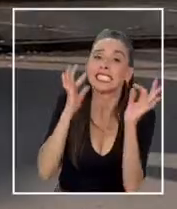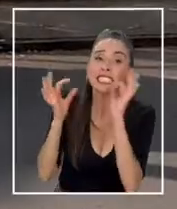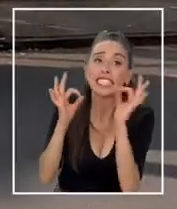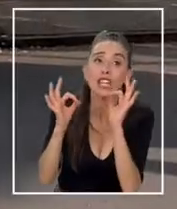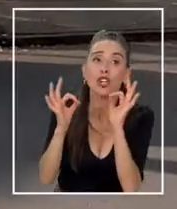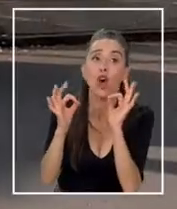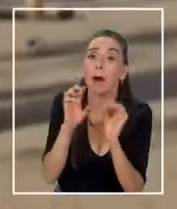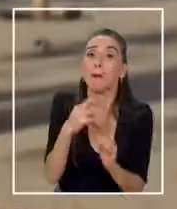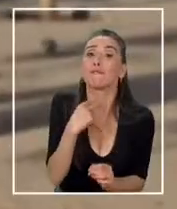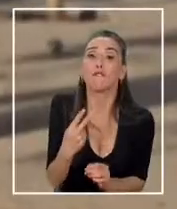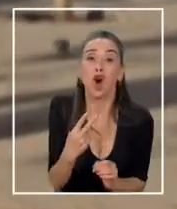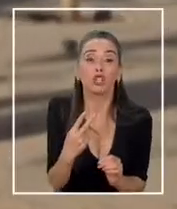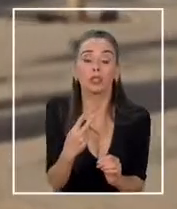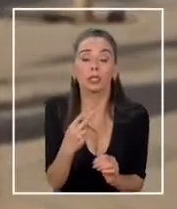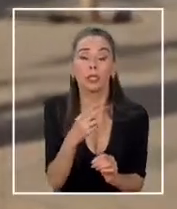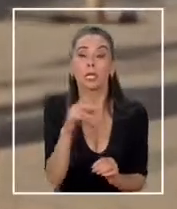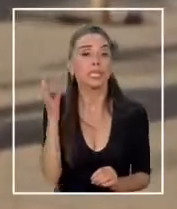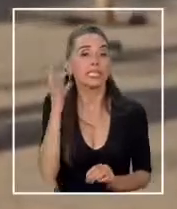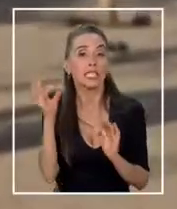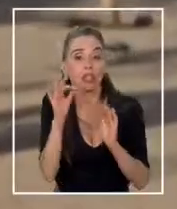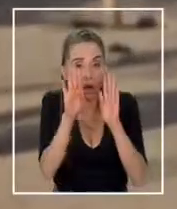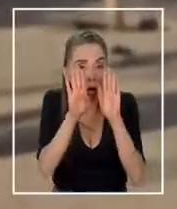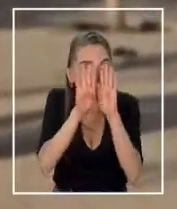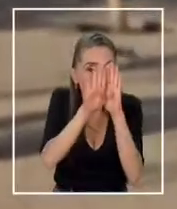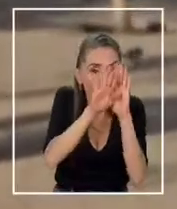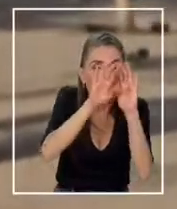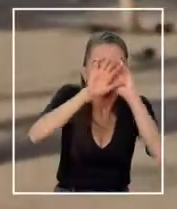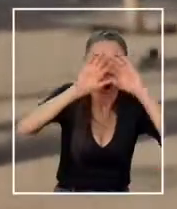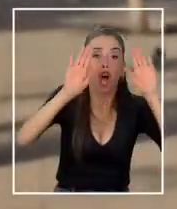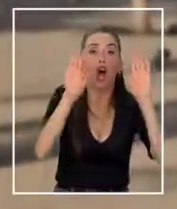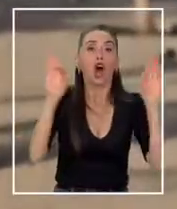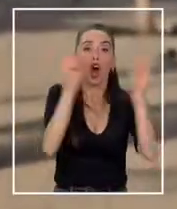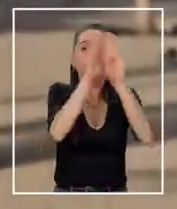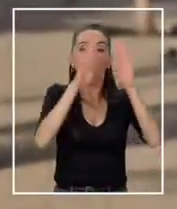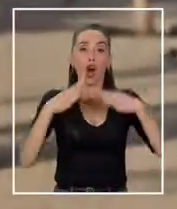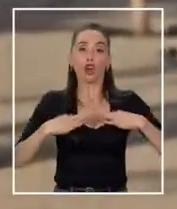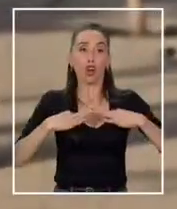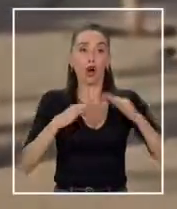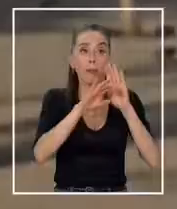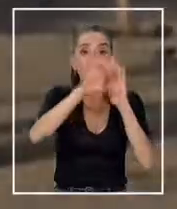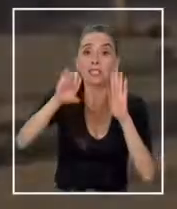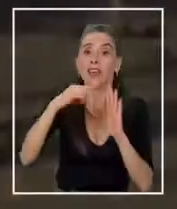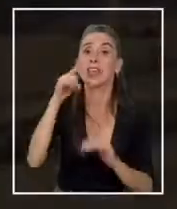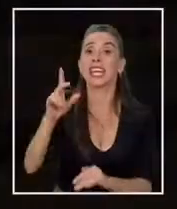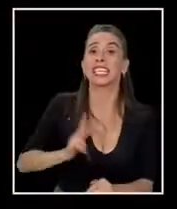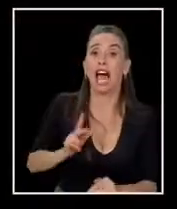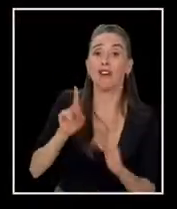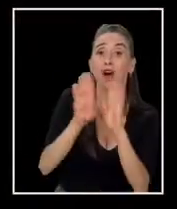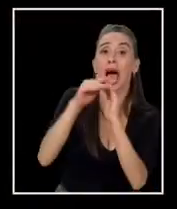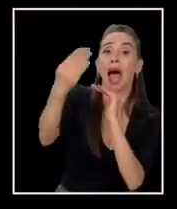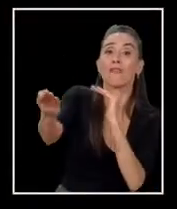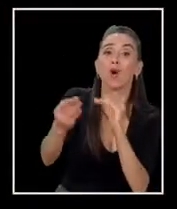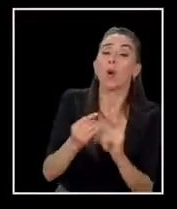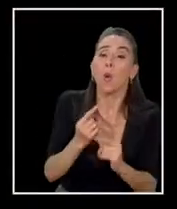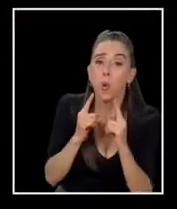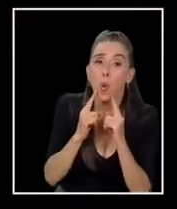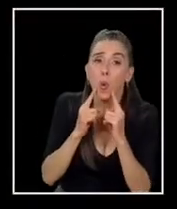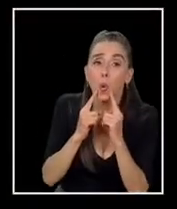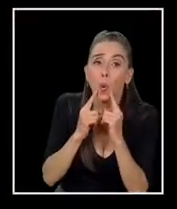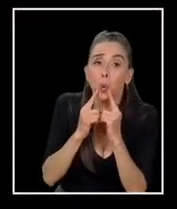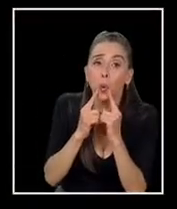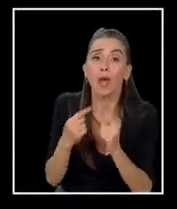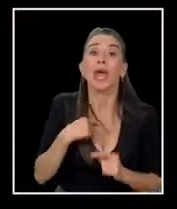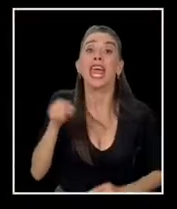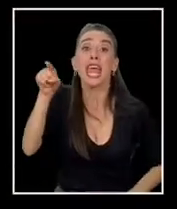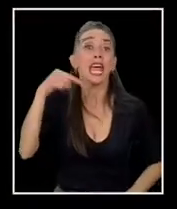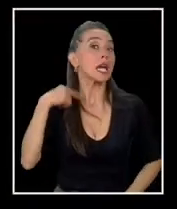despacito. Y ahí ella se dio cuenta y abrió un poquito el ropero y le dije, ¿sabe que el caballero que está silbando afuera es mi